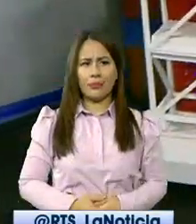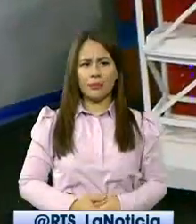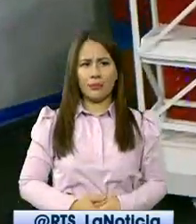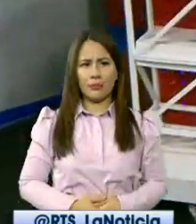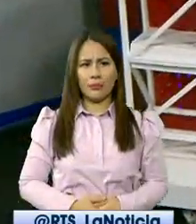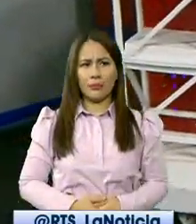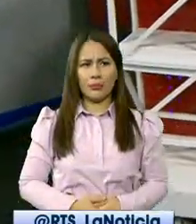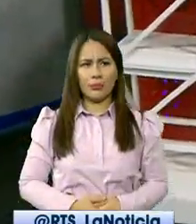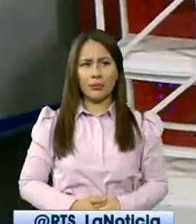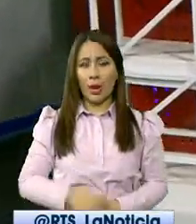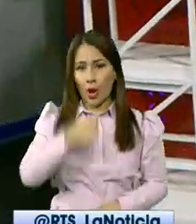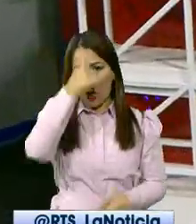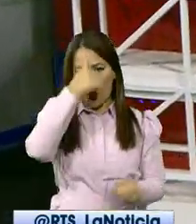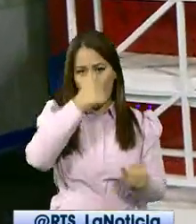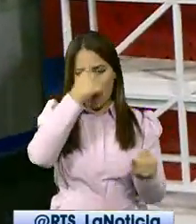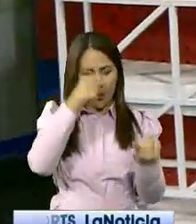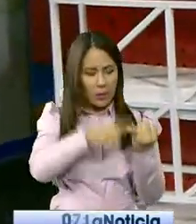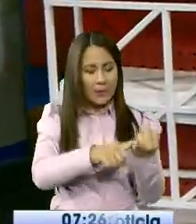Domingo,